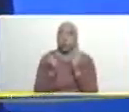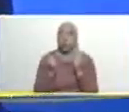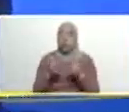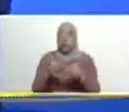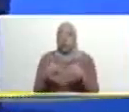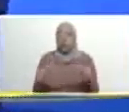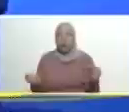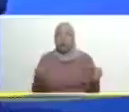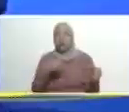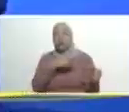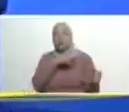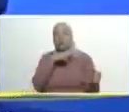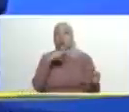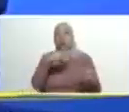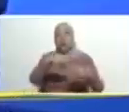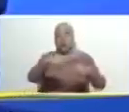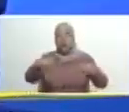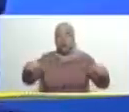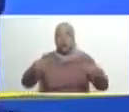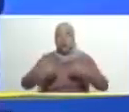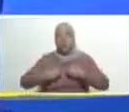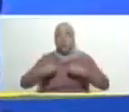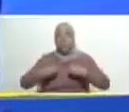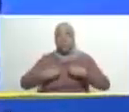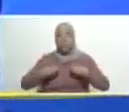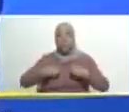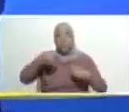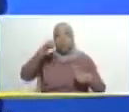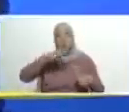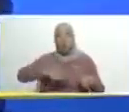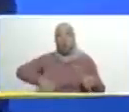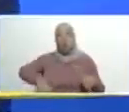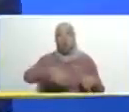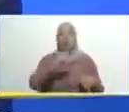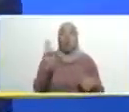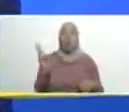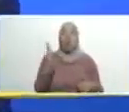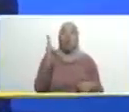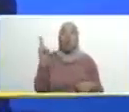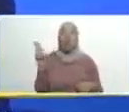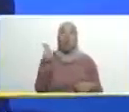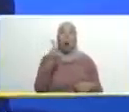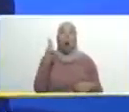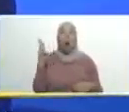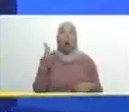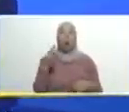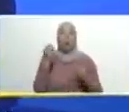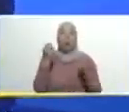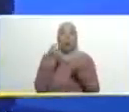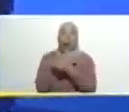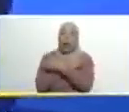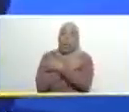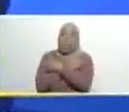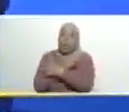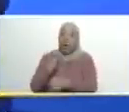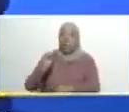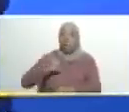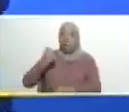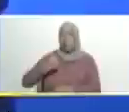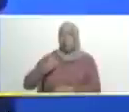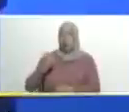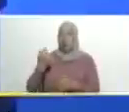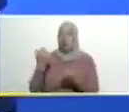como el caso extremo que está viviendo nuestro hermano pueblo del Uruguay, al cual enviamos, aprovechamos esta oportunidad